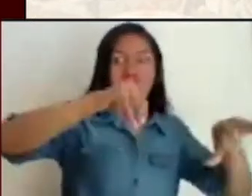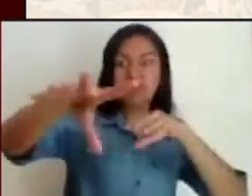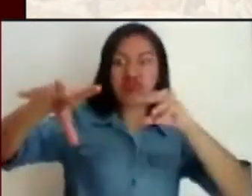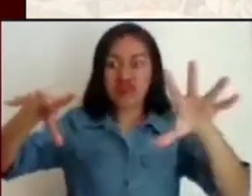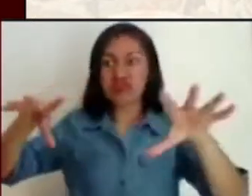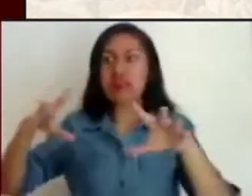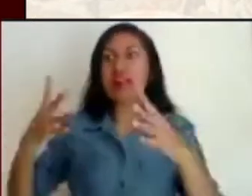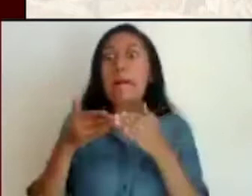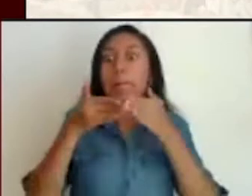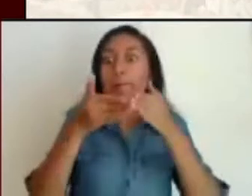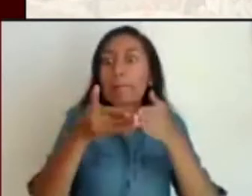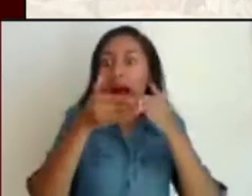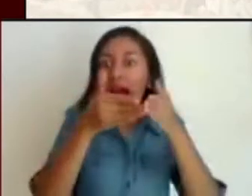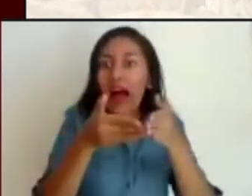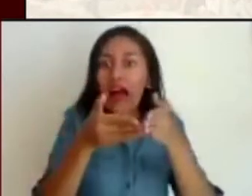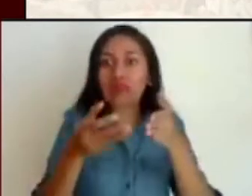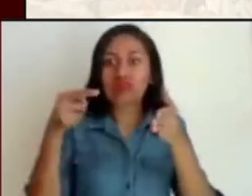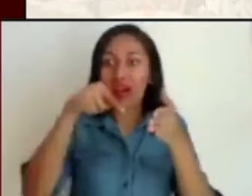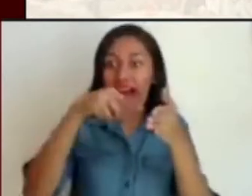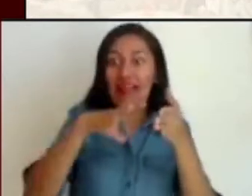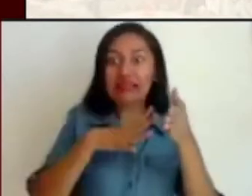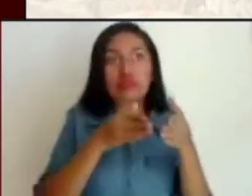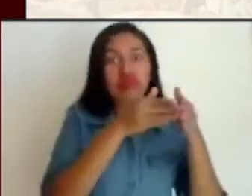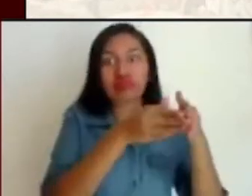de difusión y de propagación de la enfermedad.